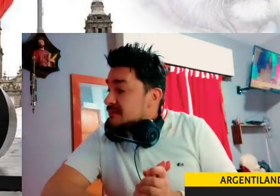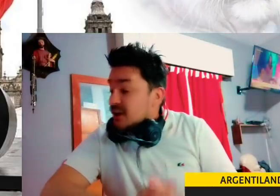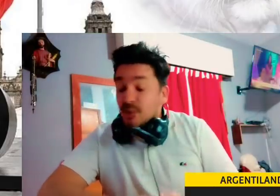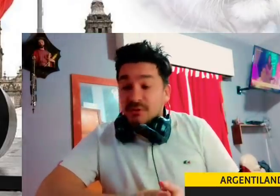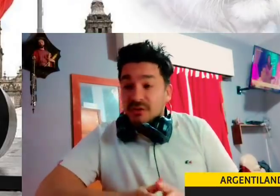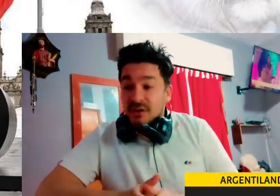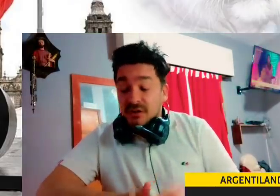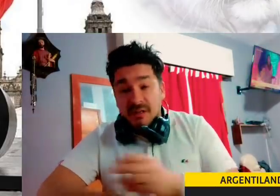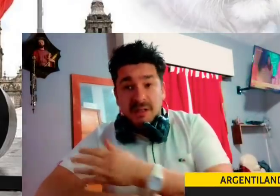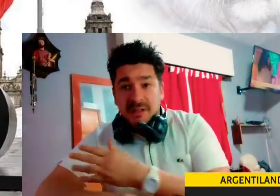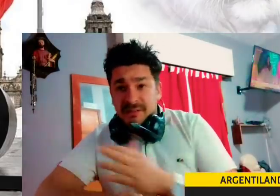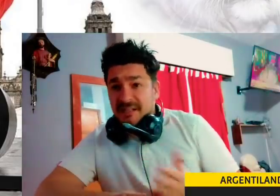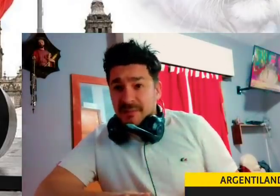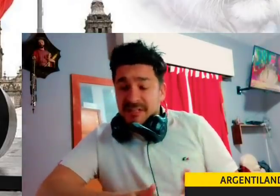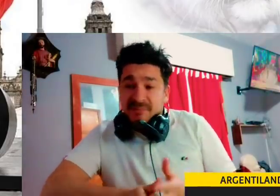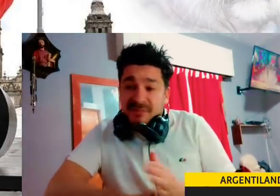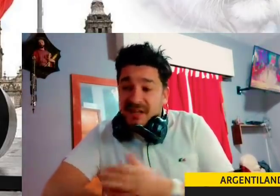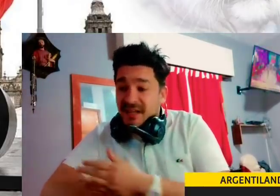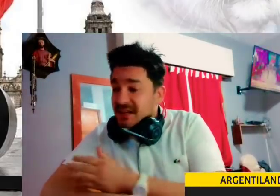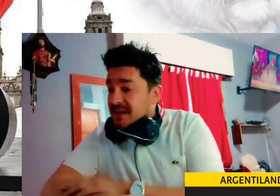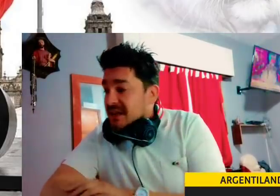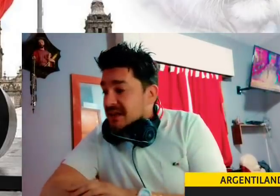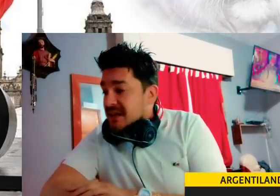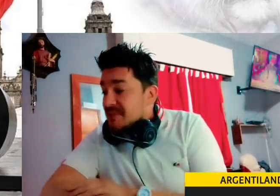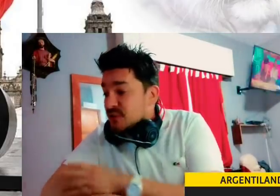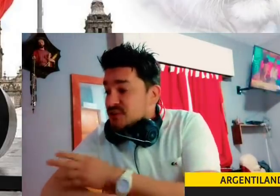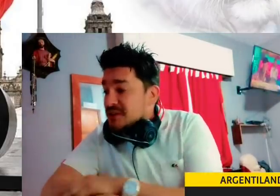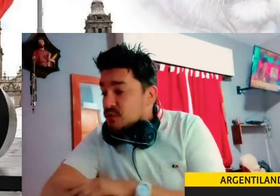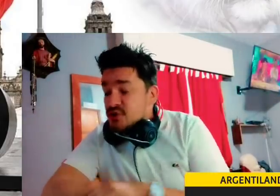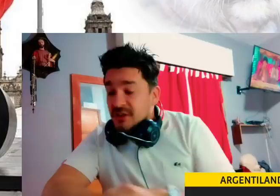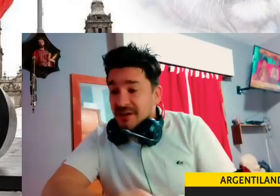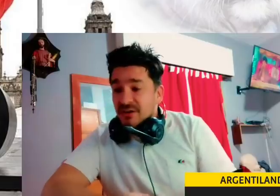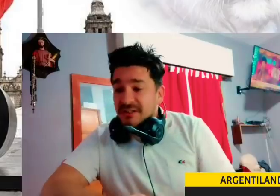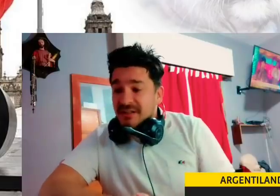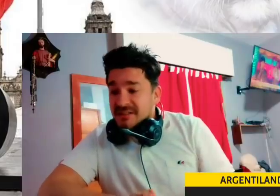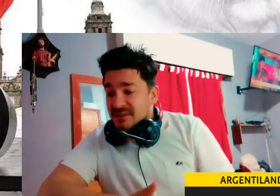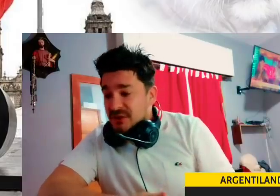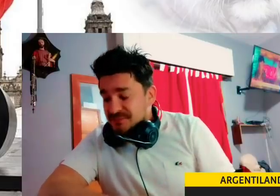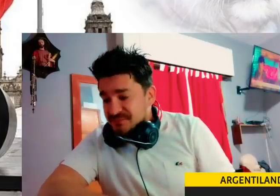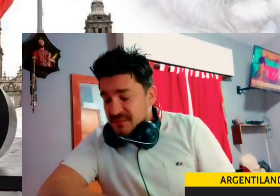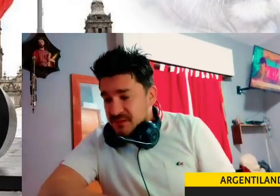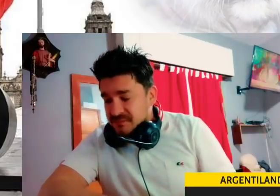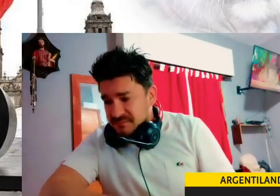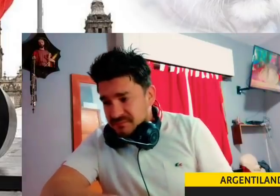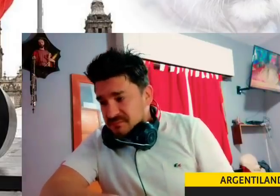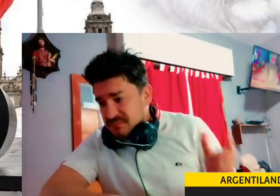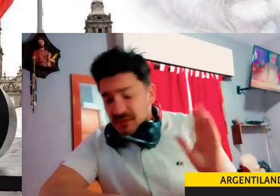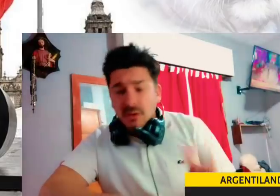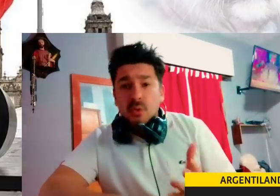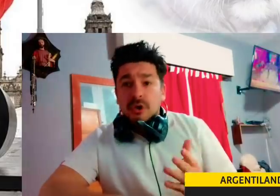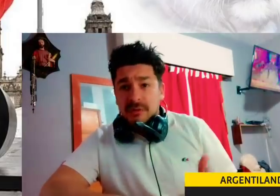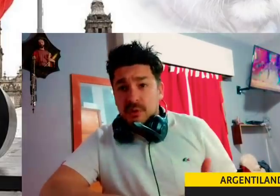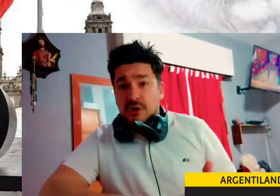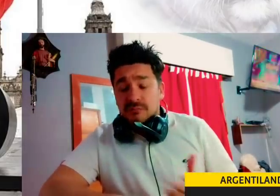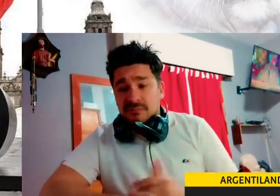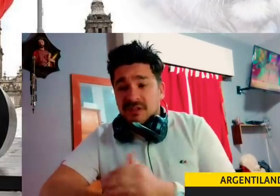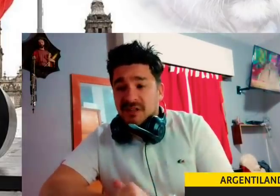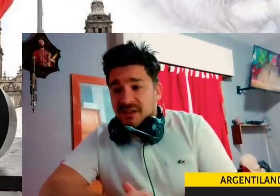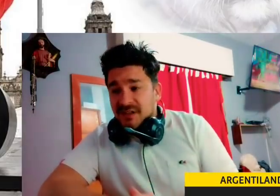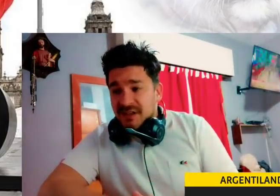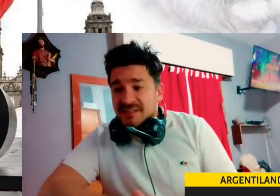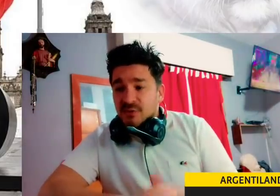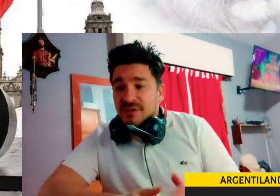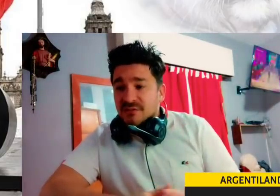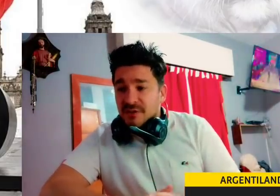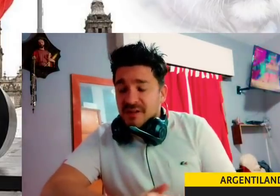a López Obrador. Sinceramente, emocione mucho el trabajo que están haciendo. Uno vivió